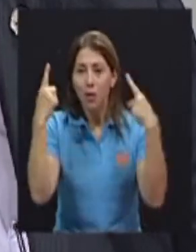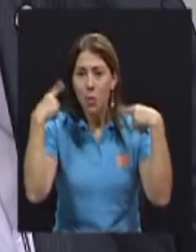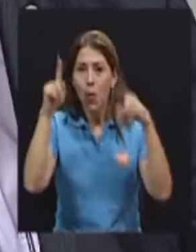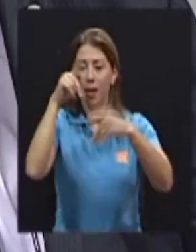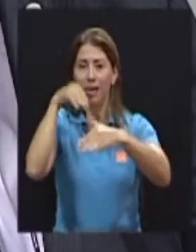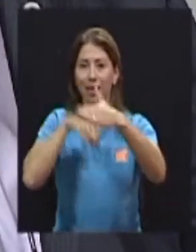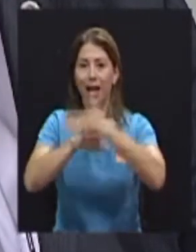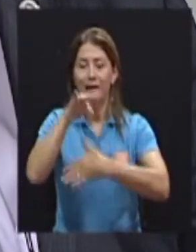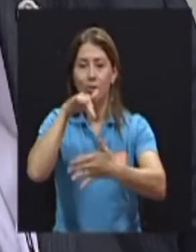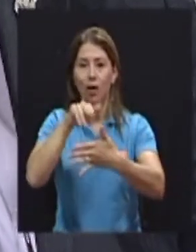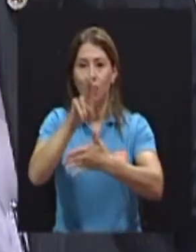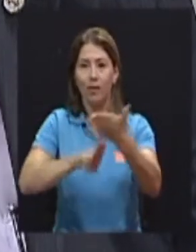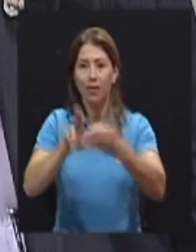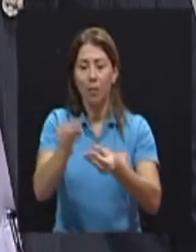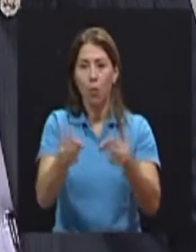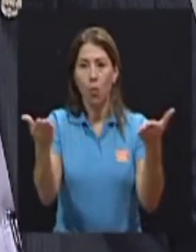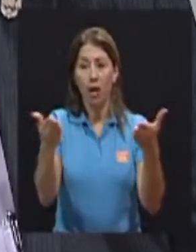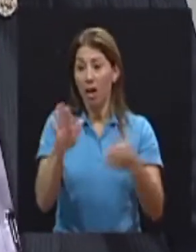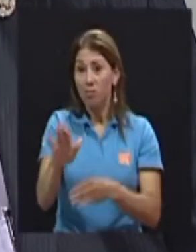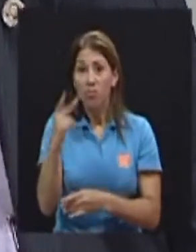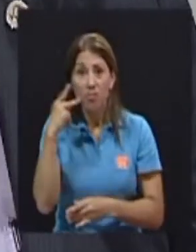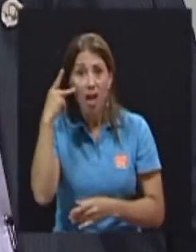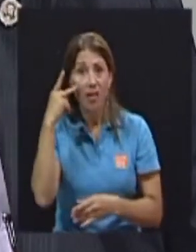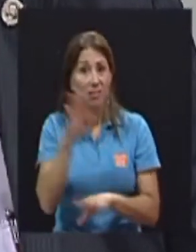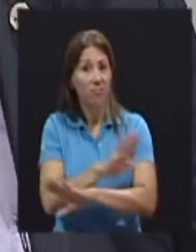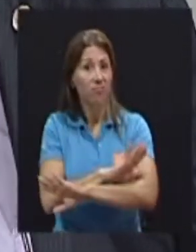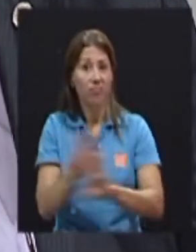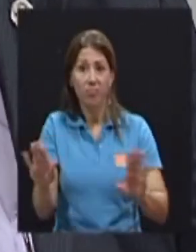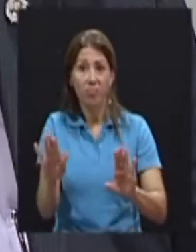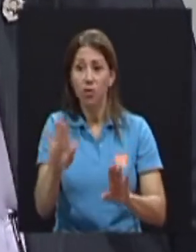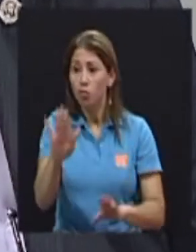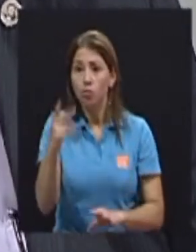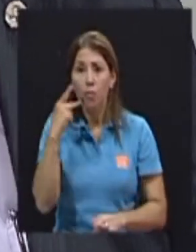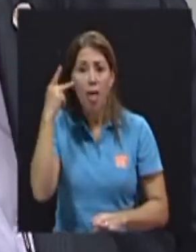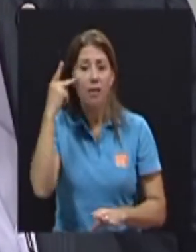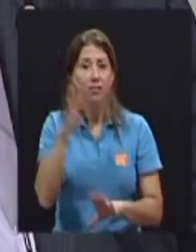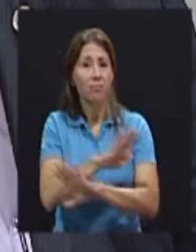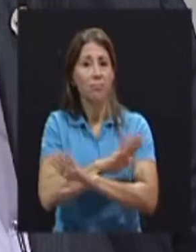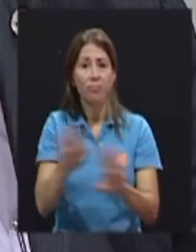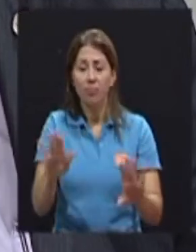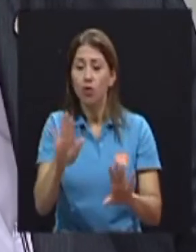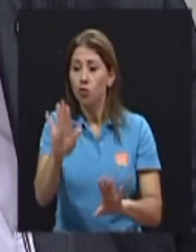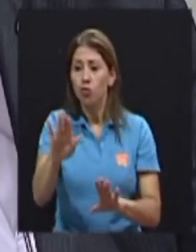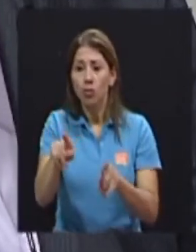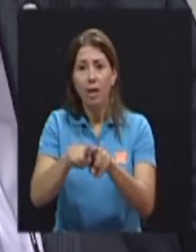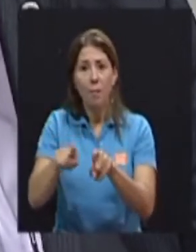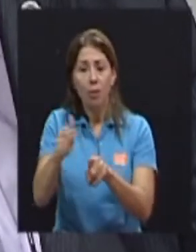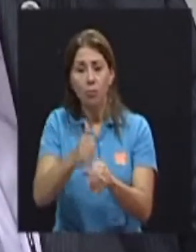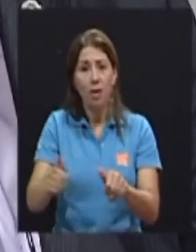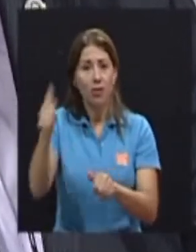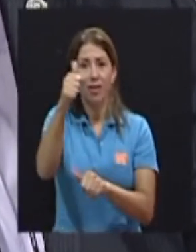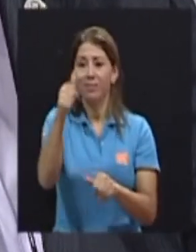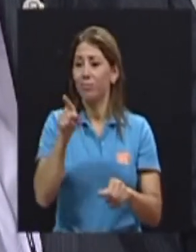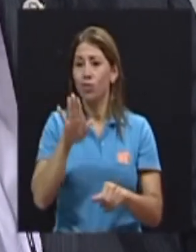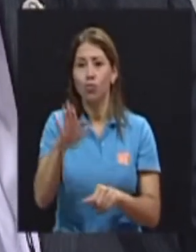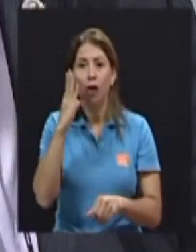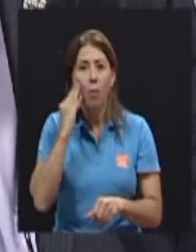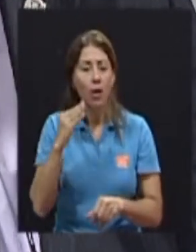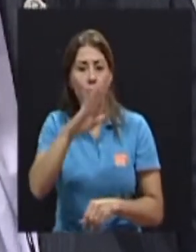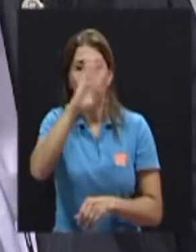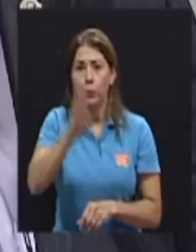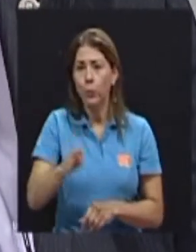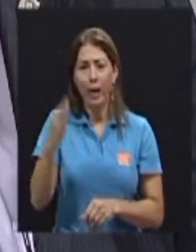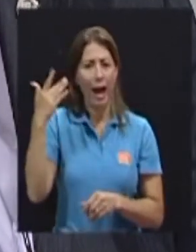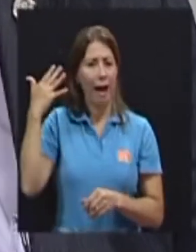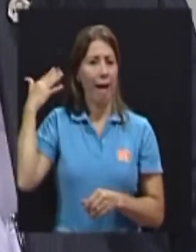sus hermanos mayores y por supuesto jamás sus abuelos habían tenido acceso a una universidad pública. Y esto es muy interesante verlo, don